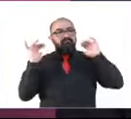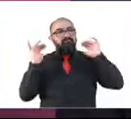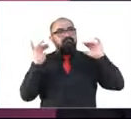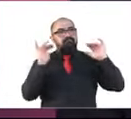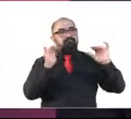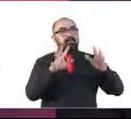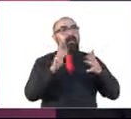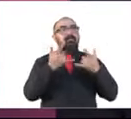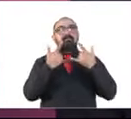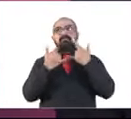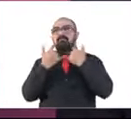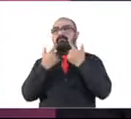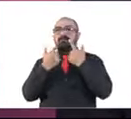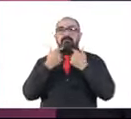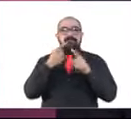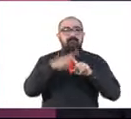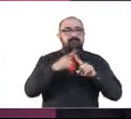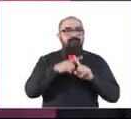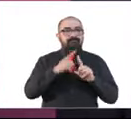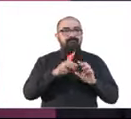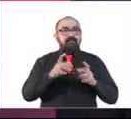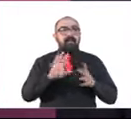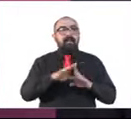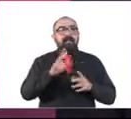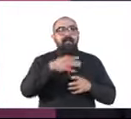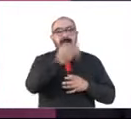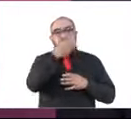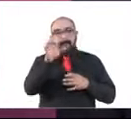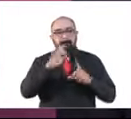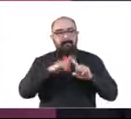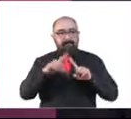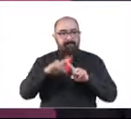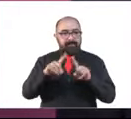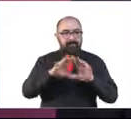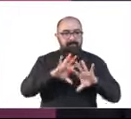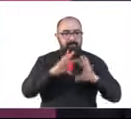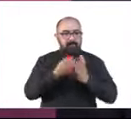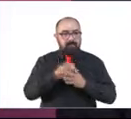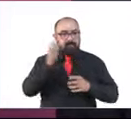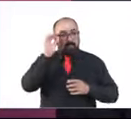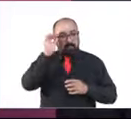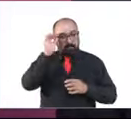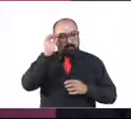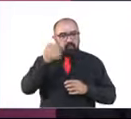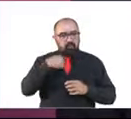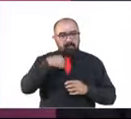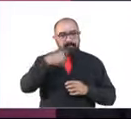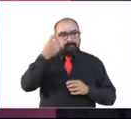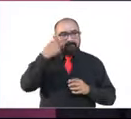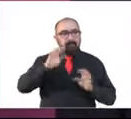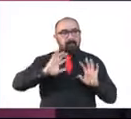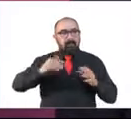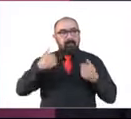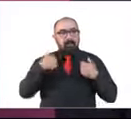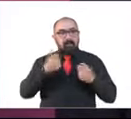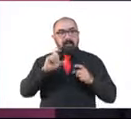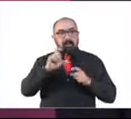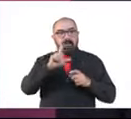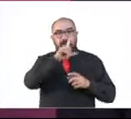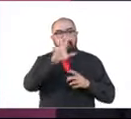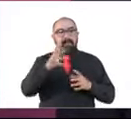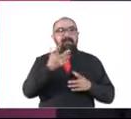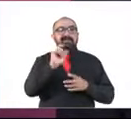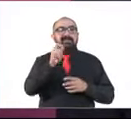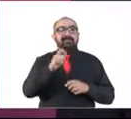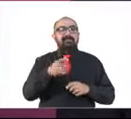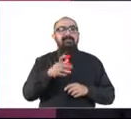naturaleza. Algo que yo aprendí cuando aquella primera discusión de si se hacía el aeropuerto en Texcoco, de los